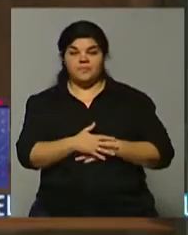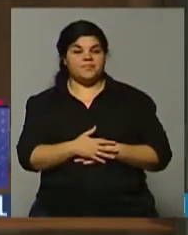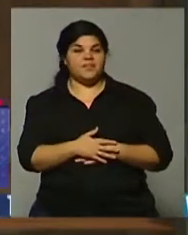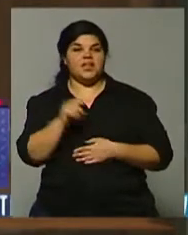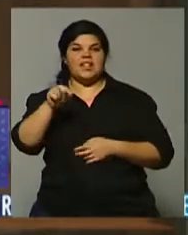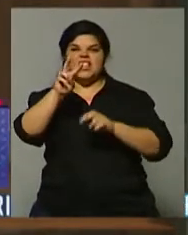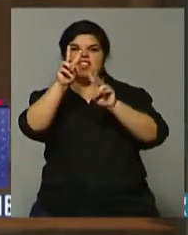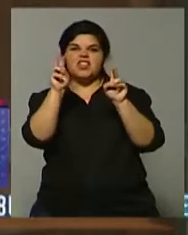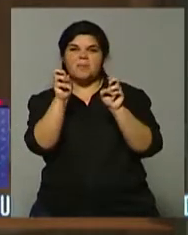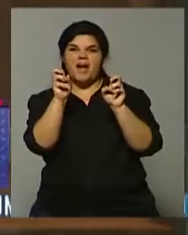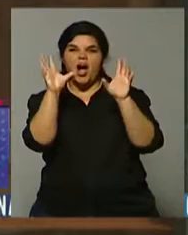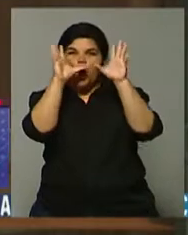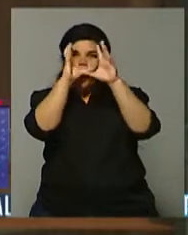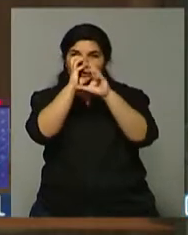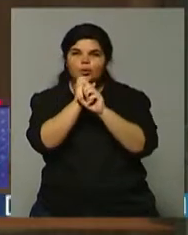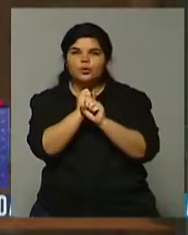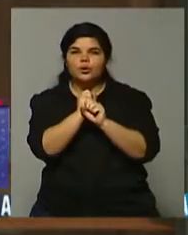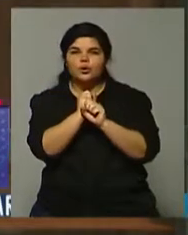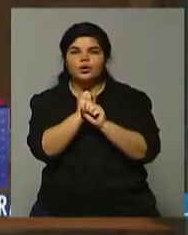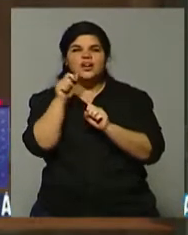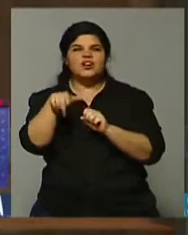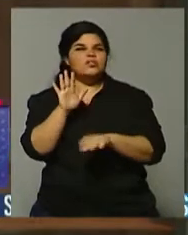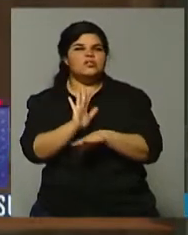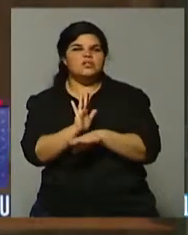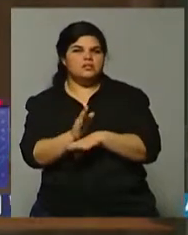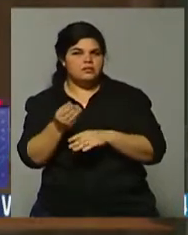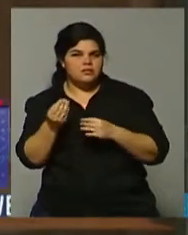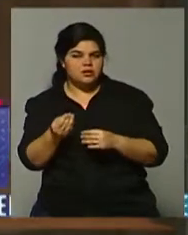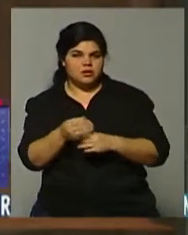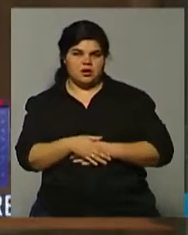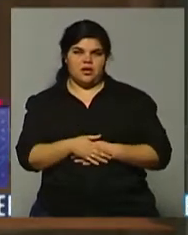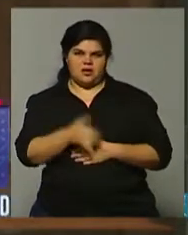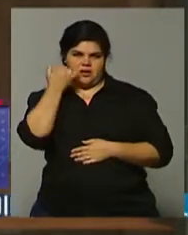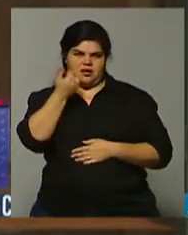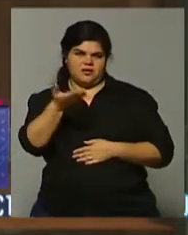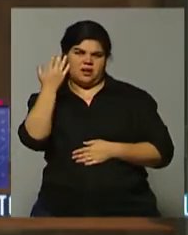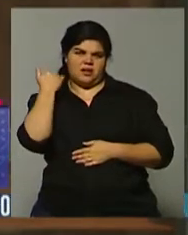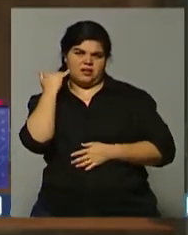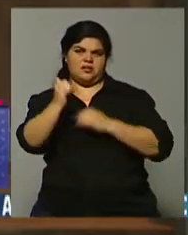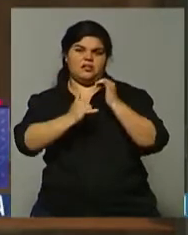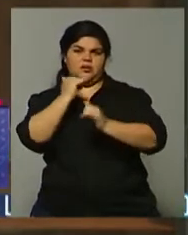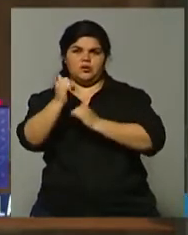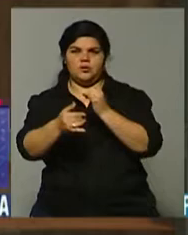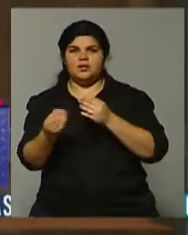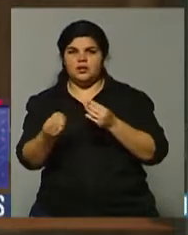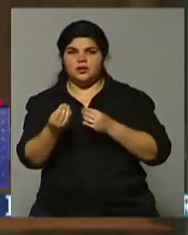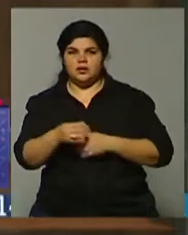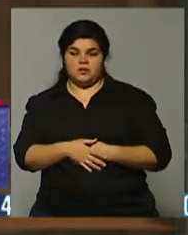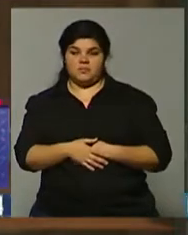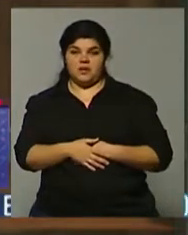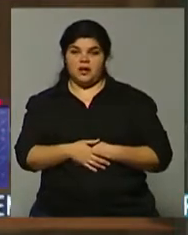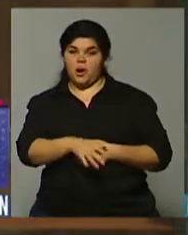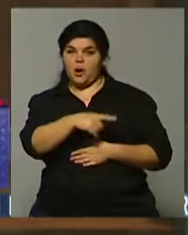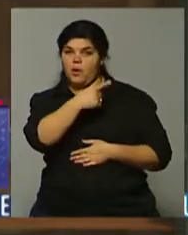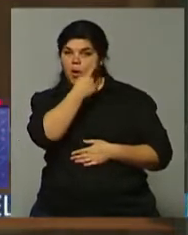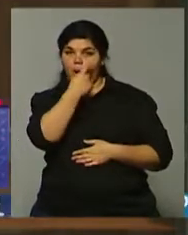es una, digamos, es una forma que se viene utilizando hace mucho tiempo y que sirve, creo que ya lo hemos comentado, para tratar en principio de curar nuestra vista. Sí. Cuida